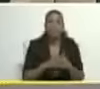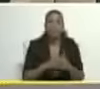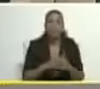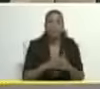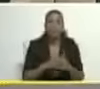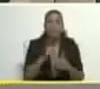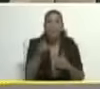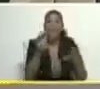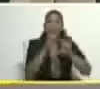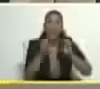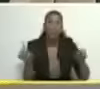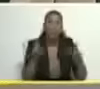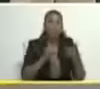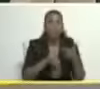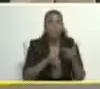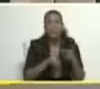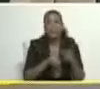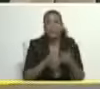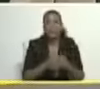la educación,